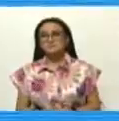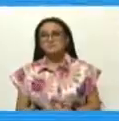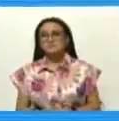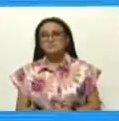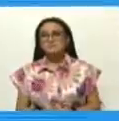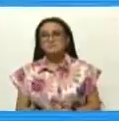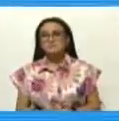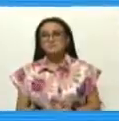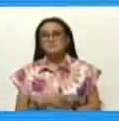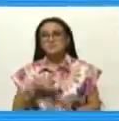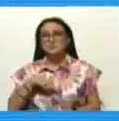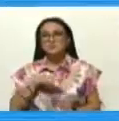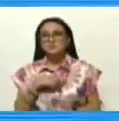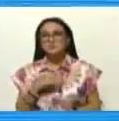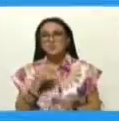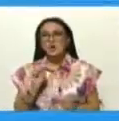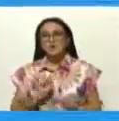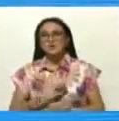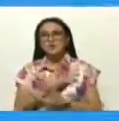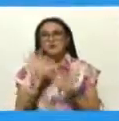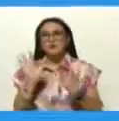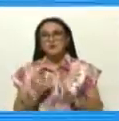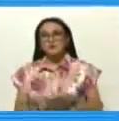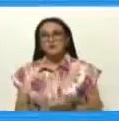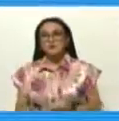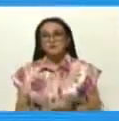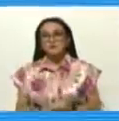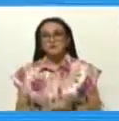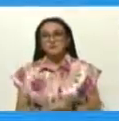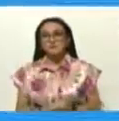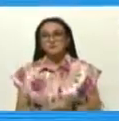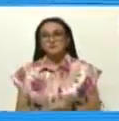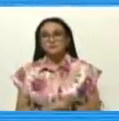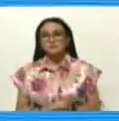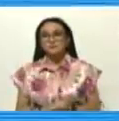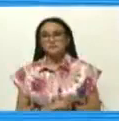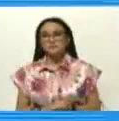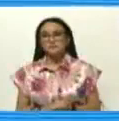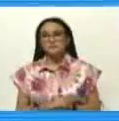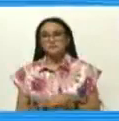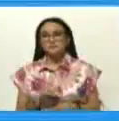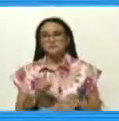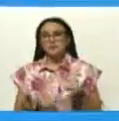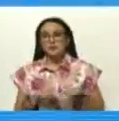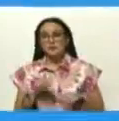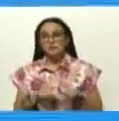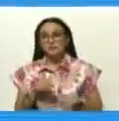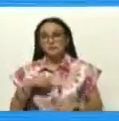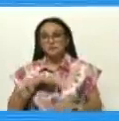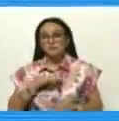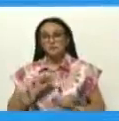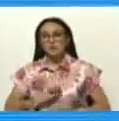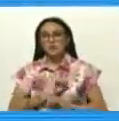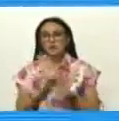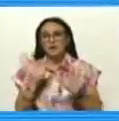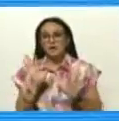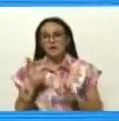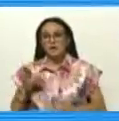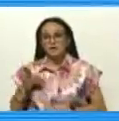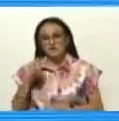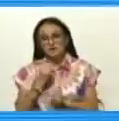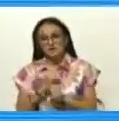Nosotros tenemos muy claro cuál es el camino que debemos seguir. Nosotros tenemos muy claro la ruta.